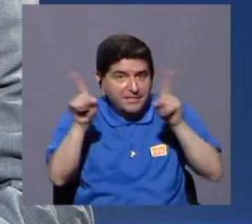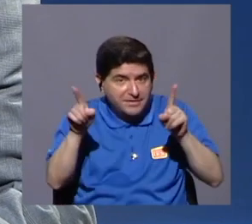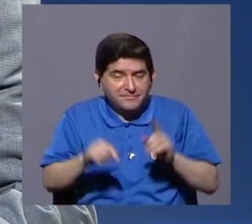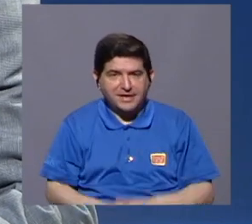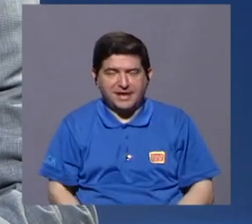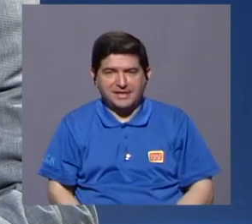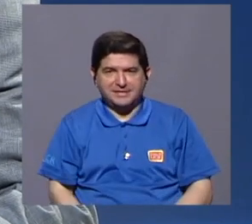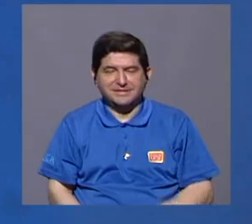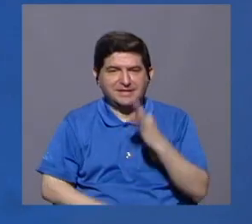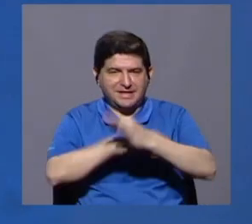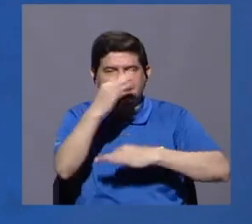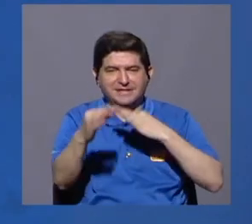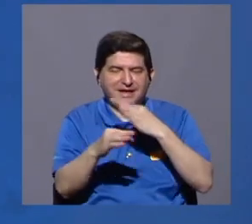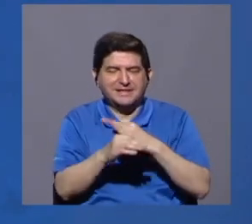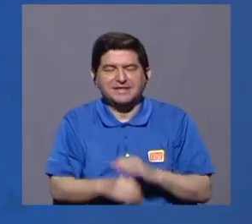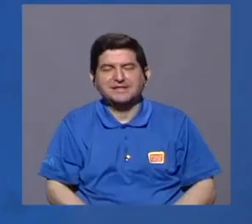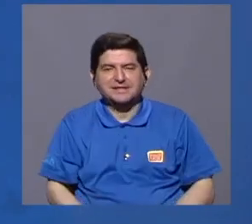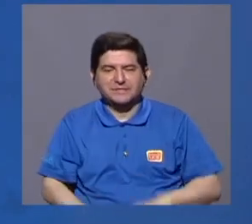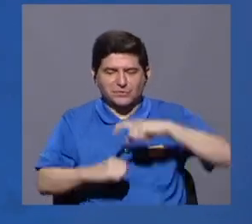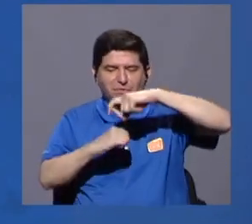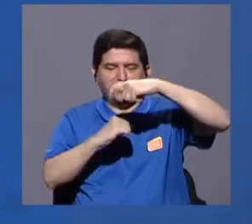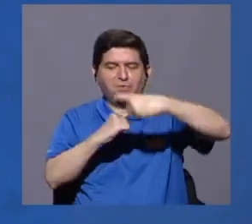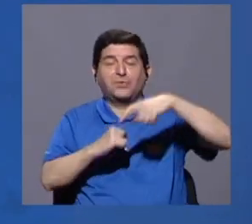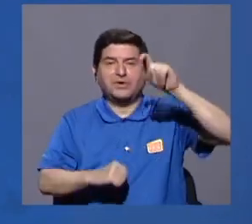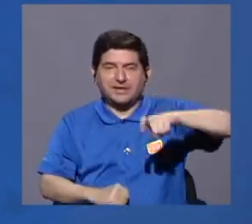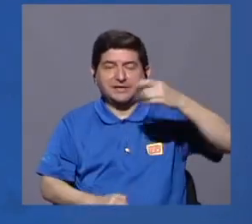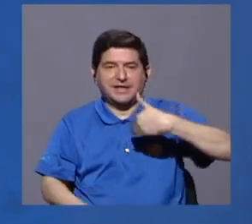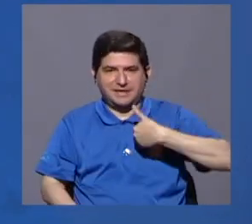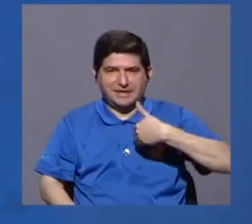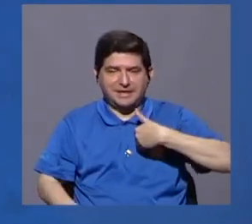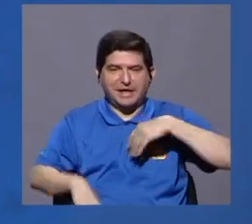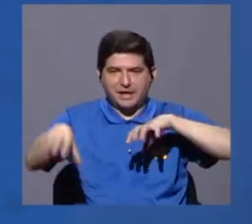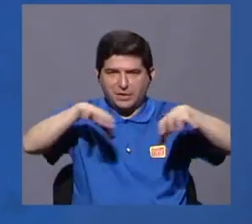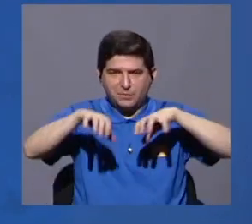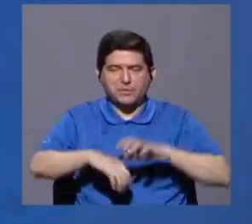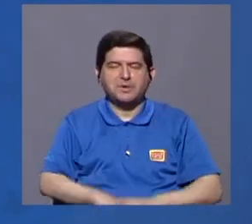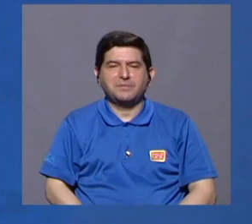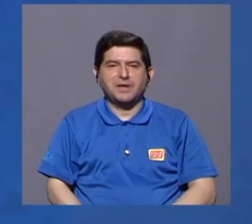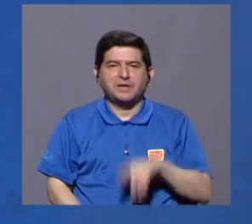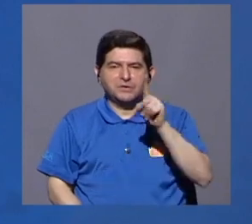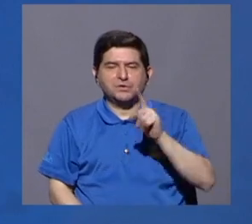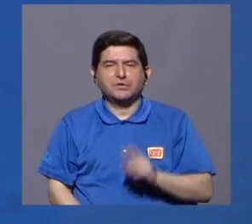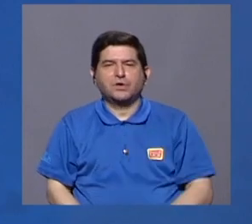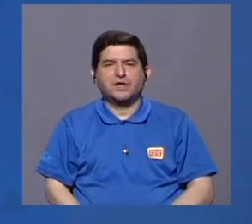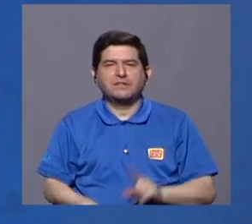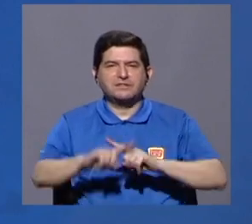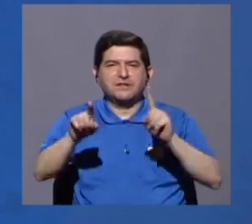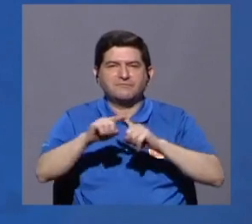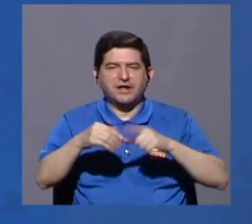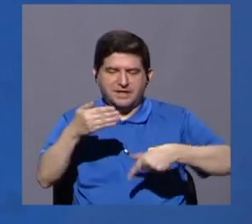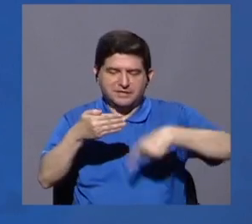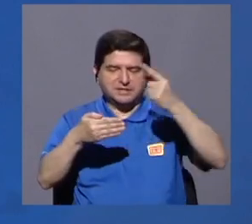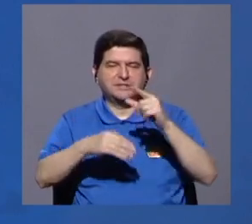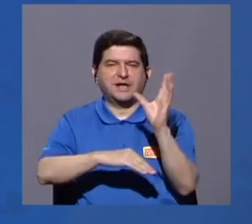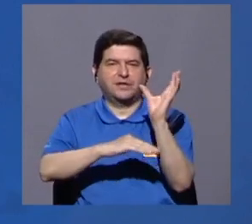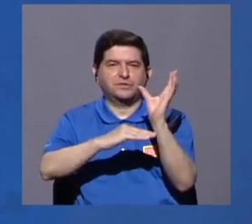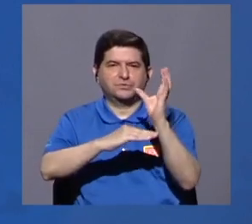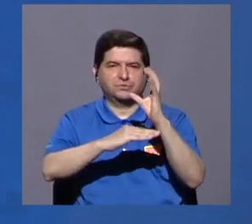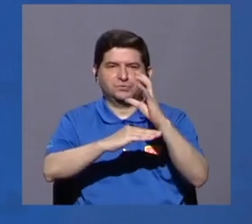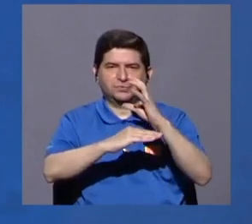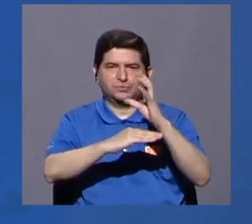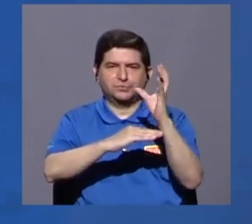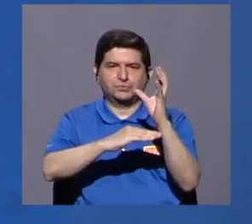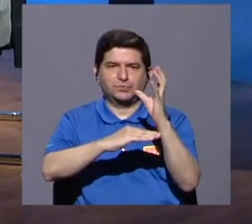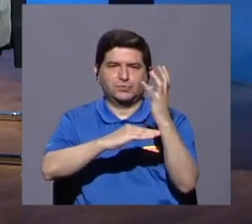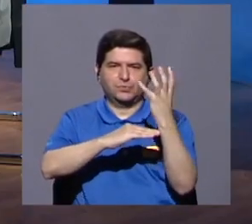antenas satelitales pues es una antena que necesita cierto movimiento cierta inclinación para poder hacer seguimiento de los cuerpos